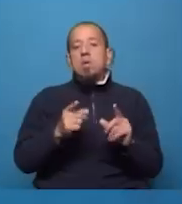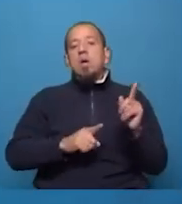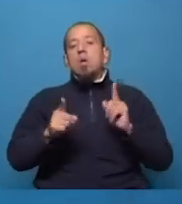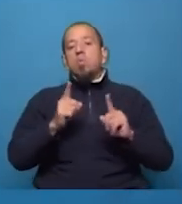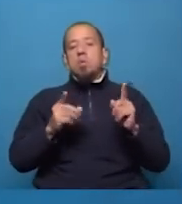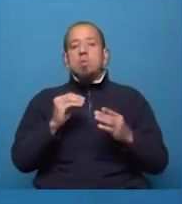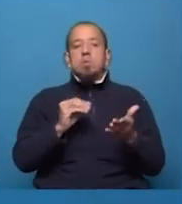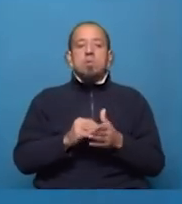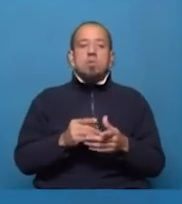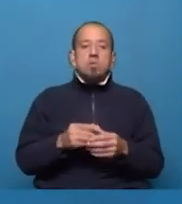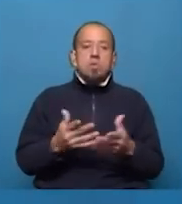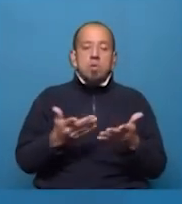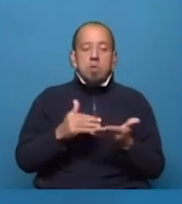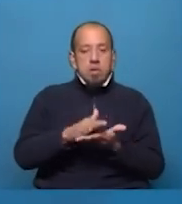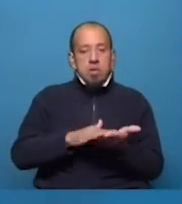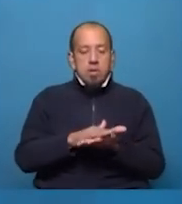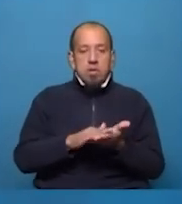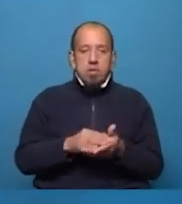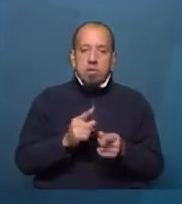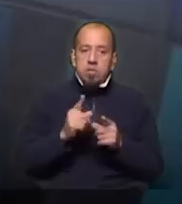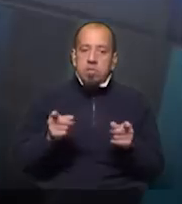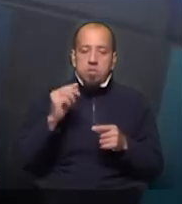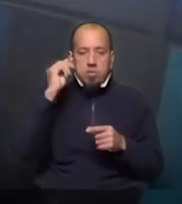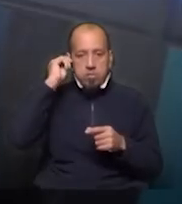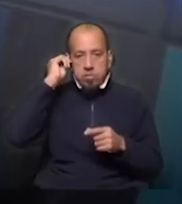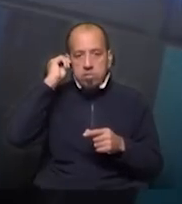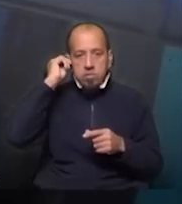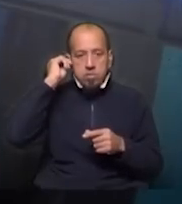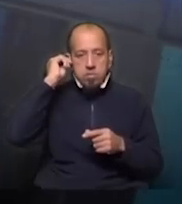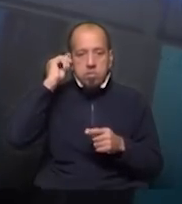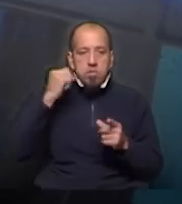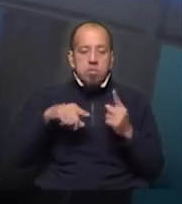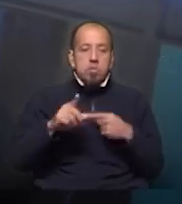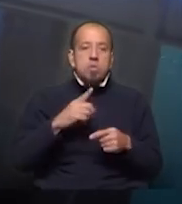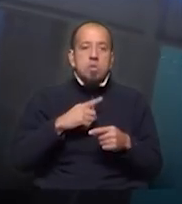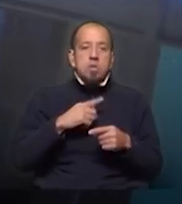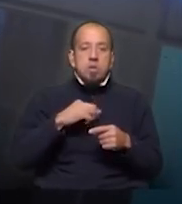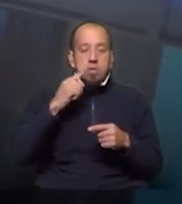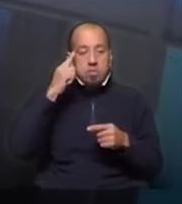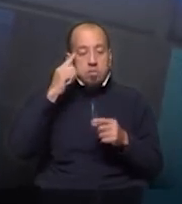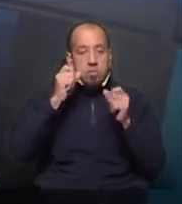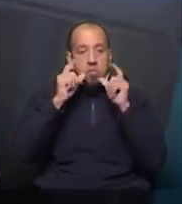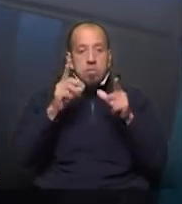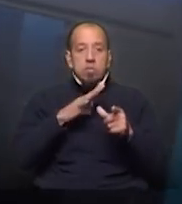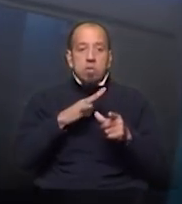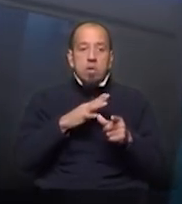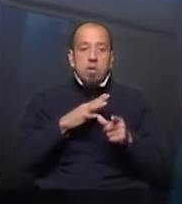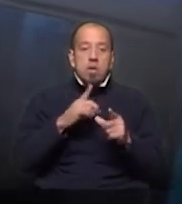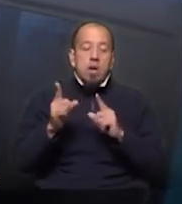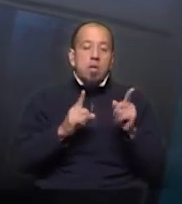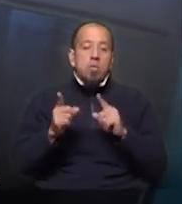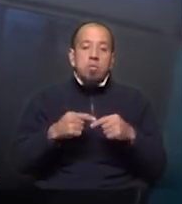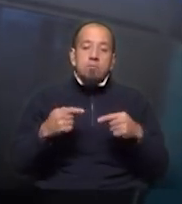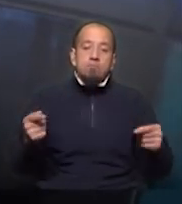alguien nos vacunó y ahora no nos pasa más este Entonces tenemos que estar y cuando surge algo